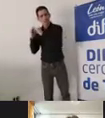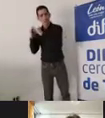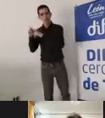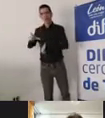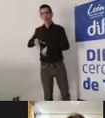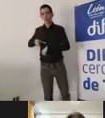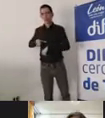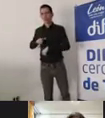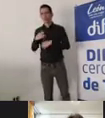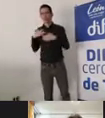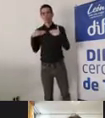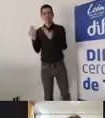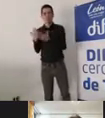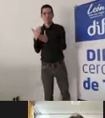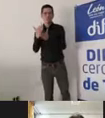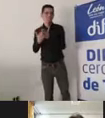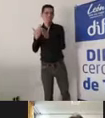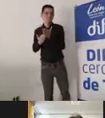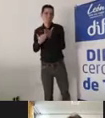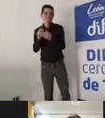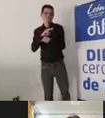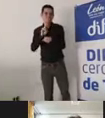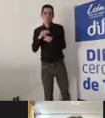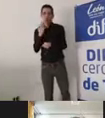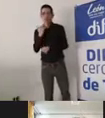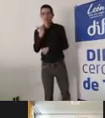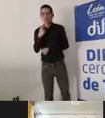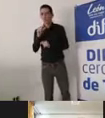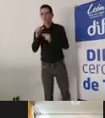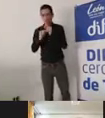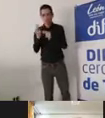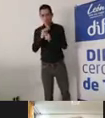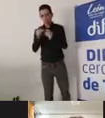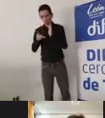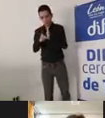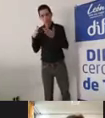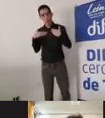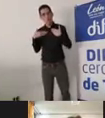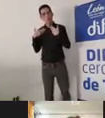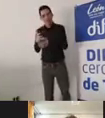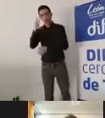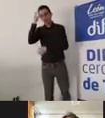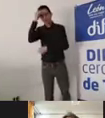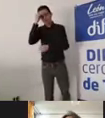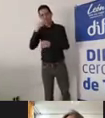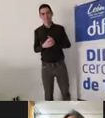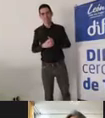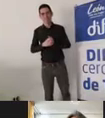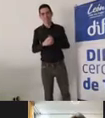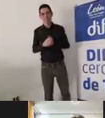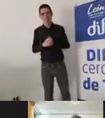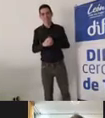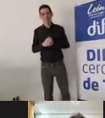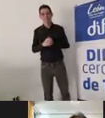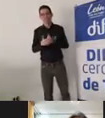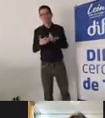las instituciones son importantes para un Estado, para la democracia, para la gobernanza. Hay desconfianza en el Estado no nos cumple, el